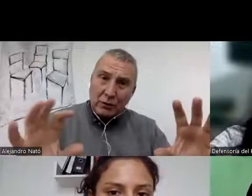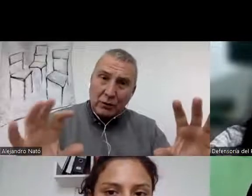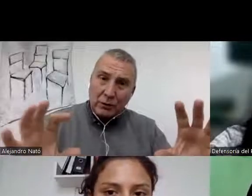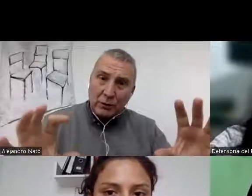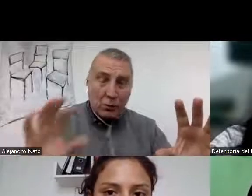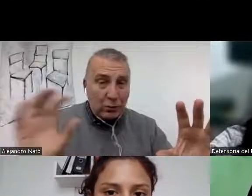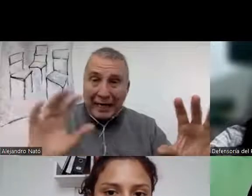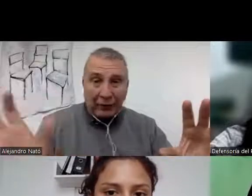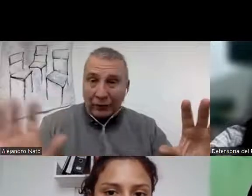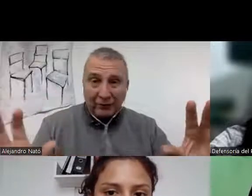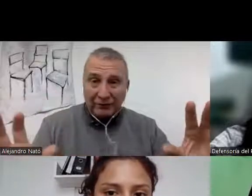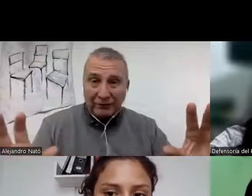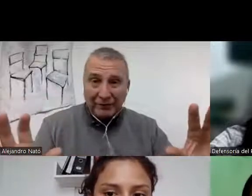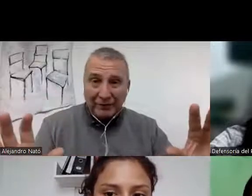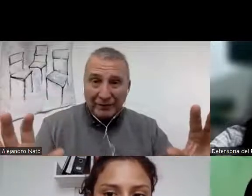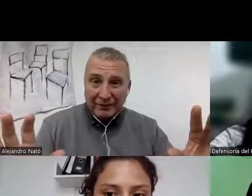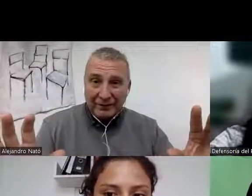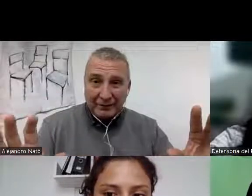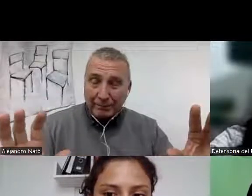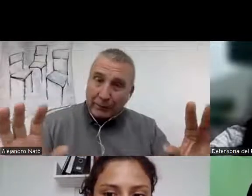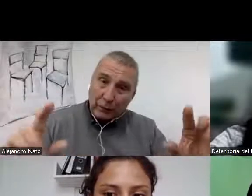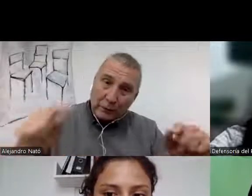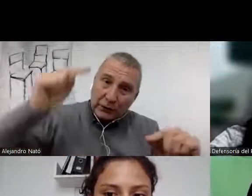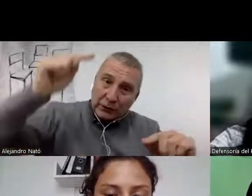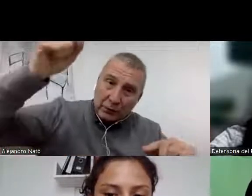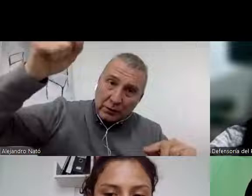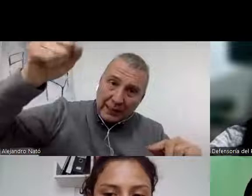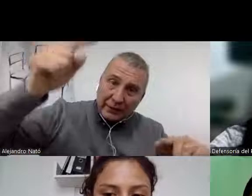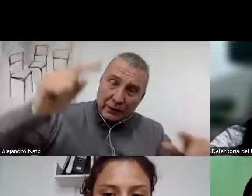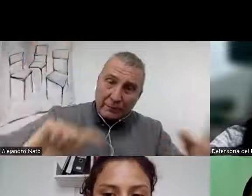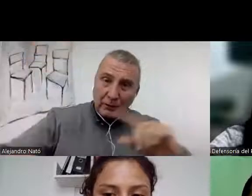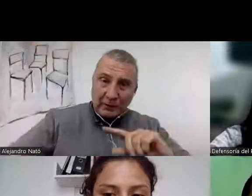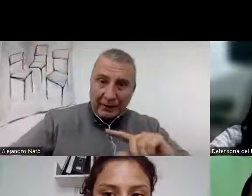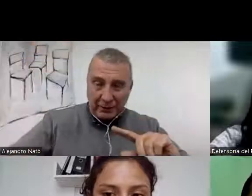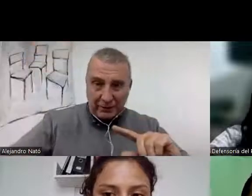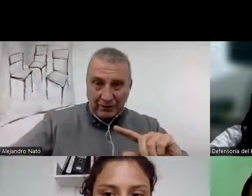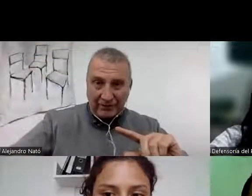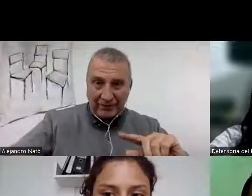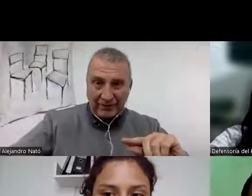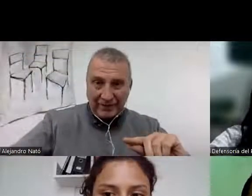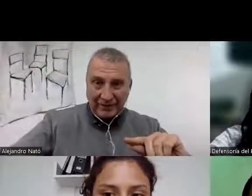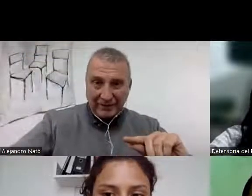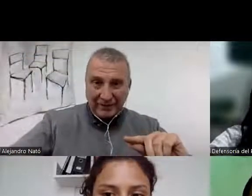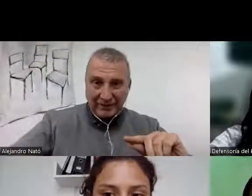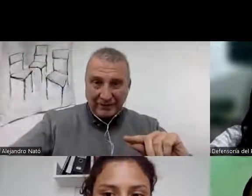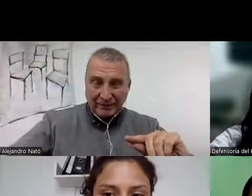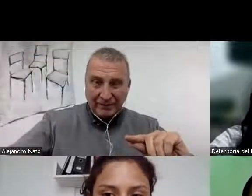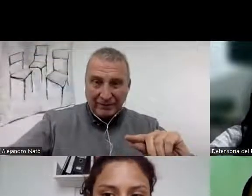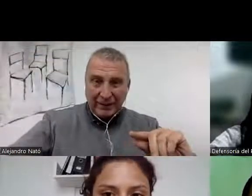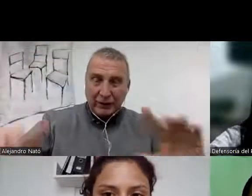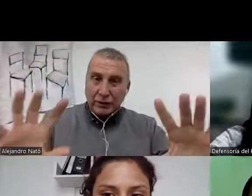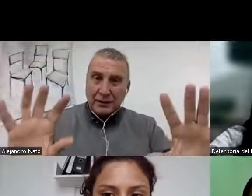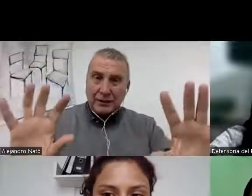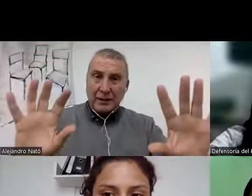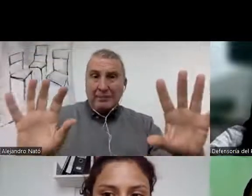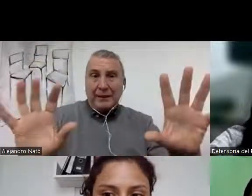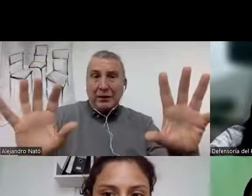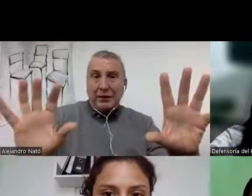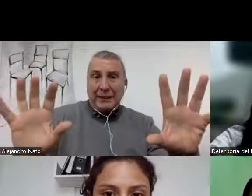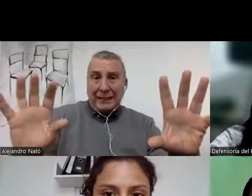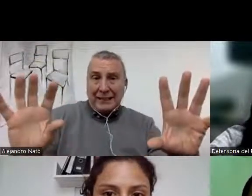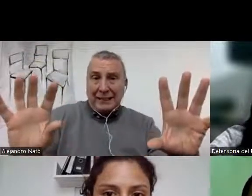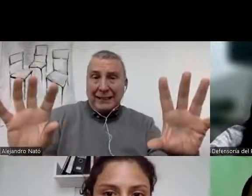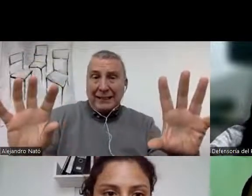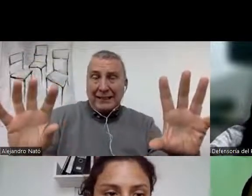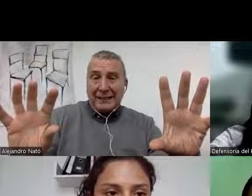habían tomado como un lado, pero por como tituló el diario, no por lo que iba yo. Entonces, mi